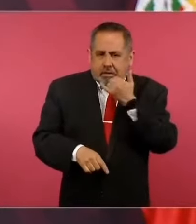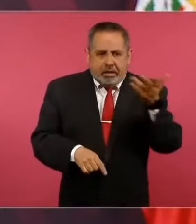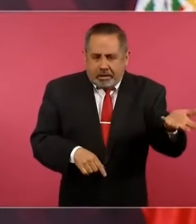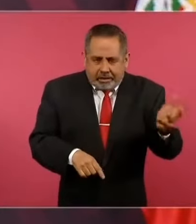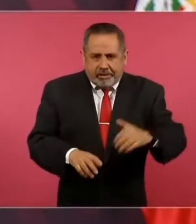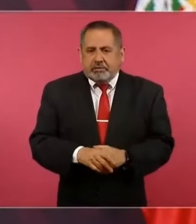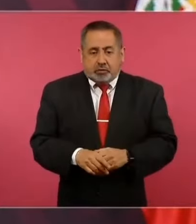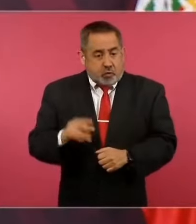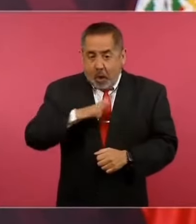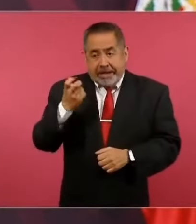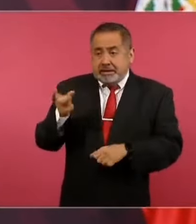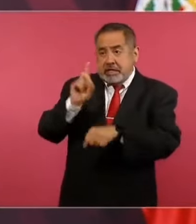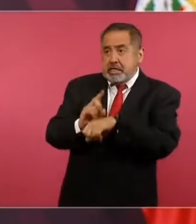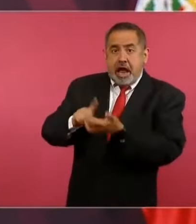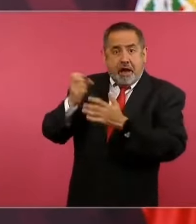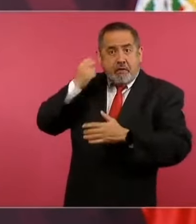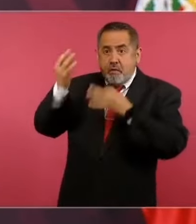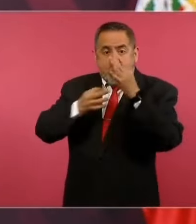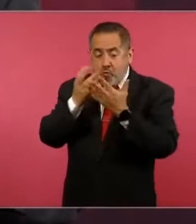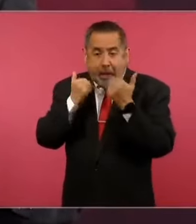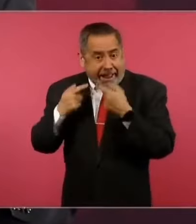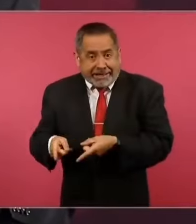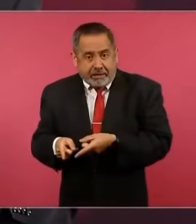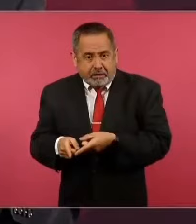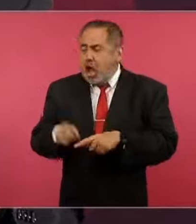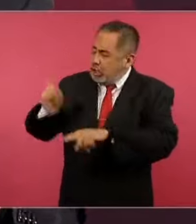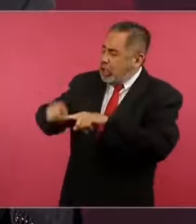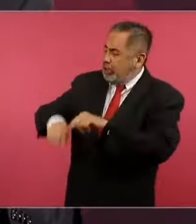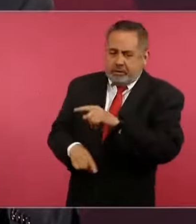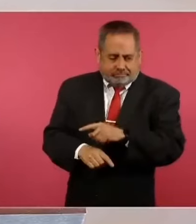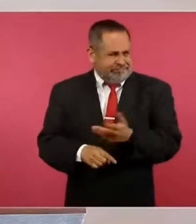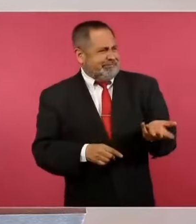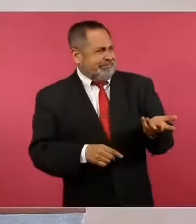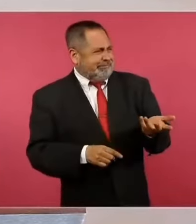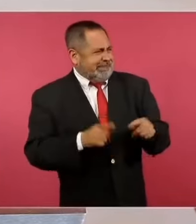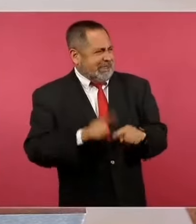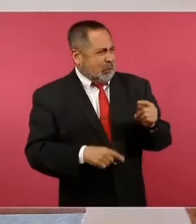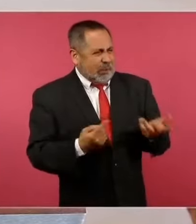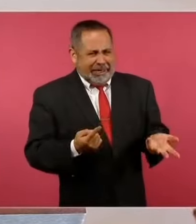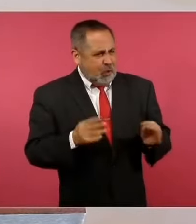Porque no hubo. Pero es eso, son las iniciativas